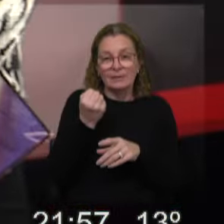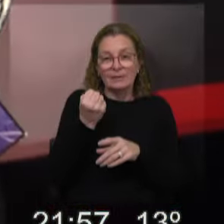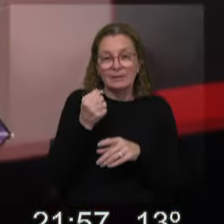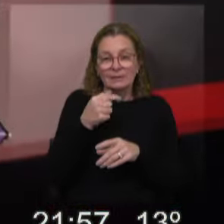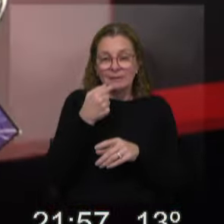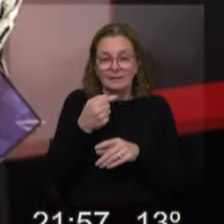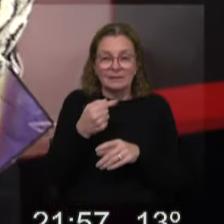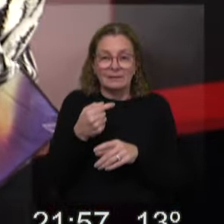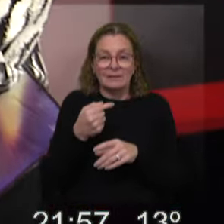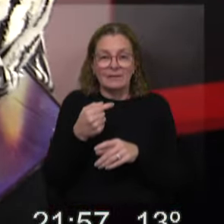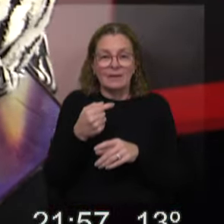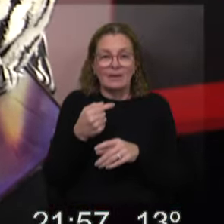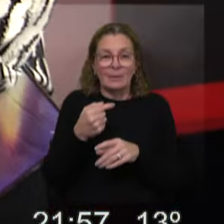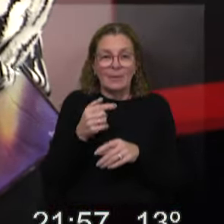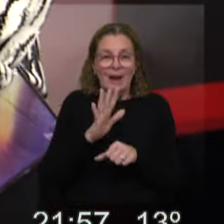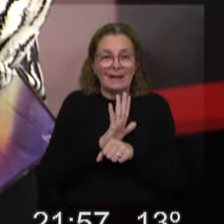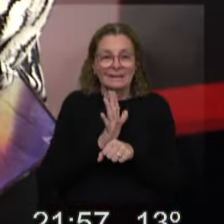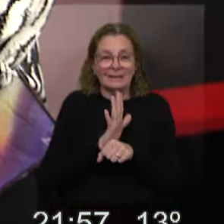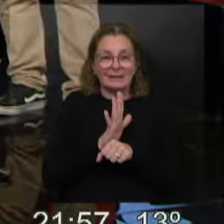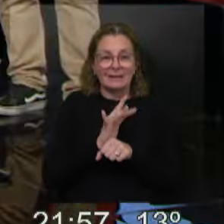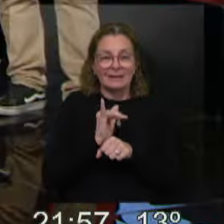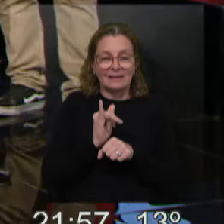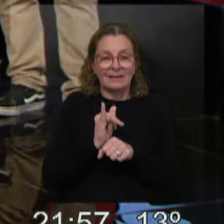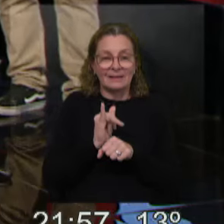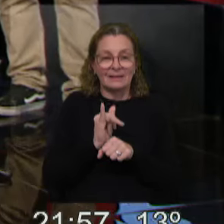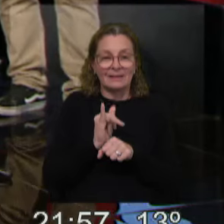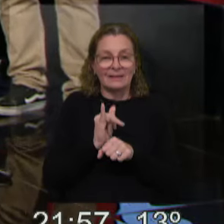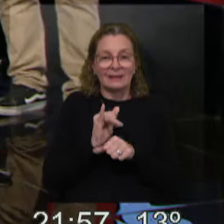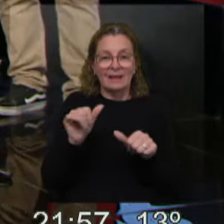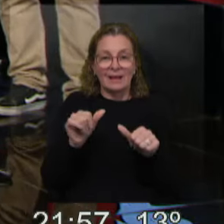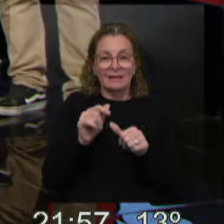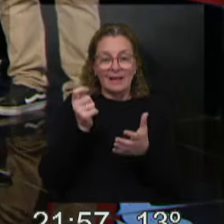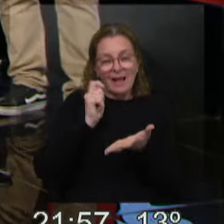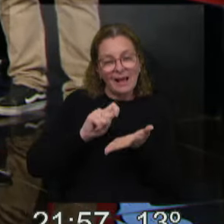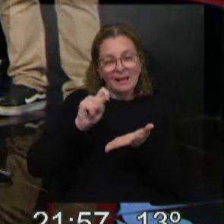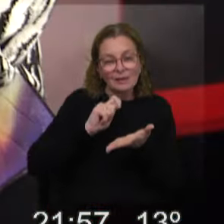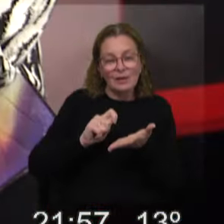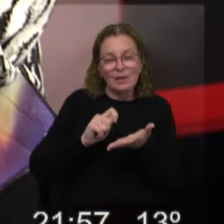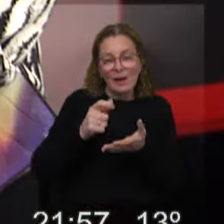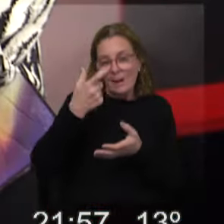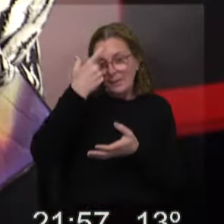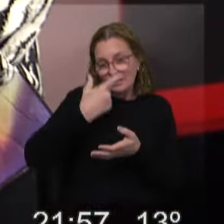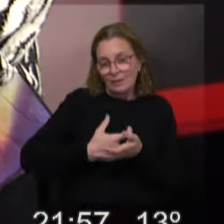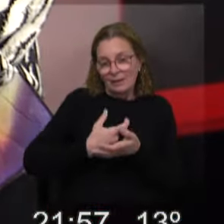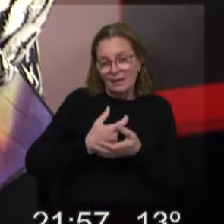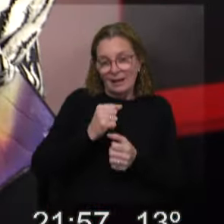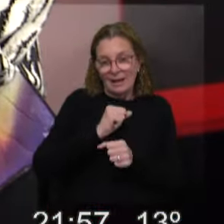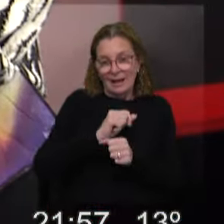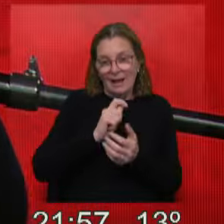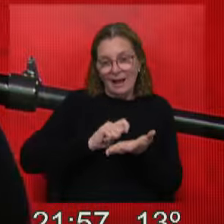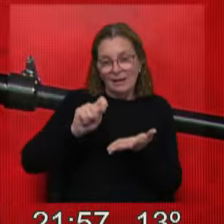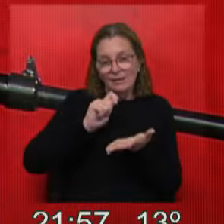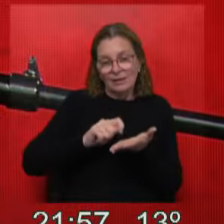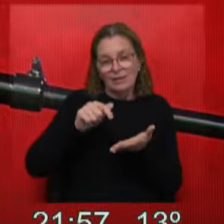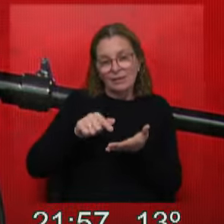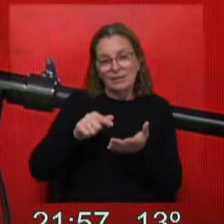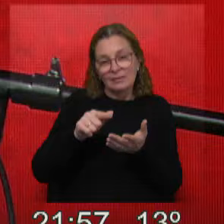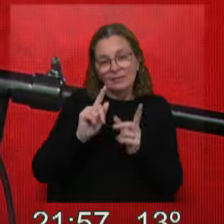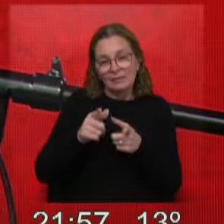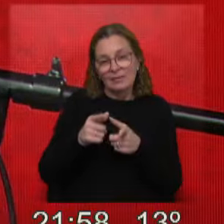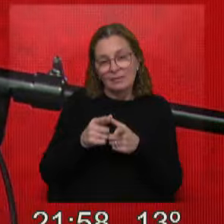eso de la actriz que hacía canciones a pasar a ser la persona que hace canciones, ¿no? Sí, eso es